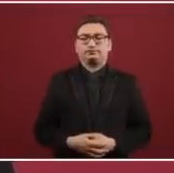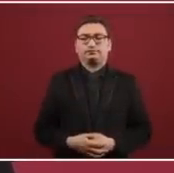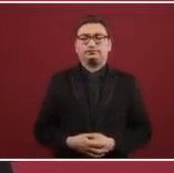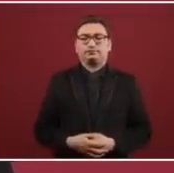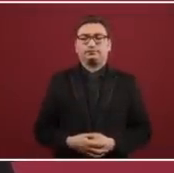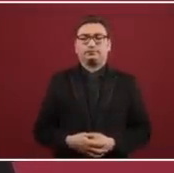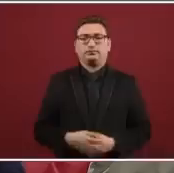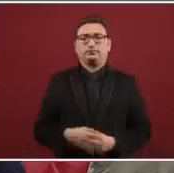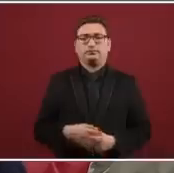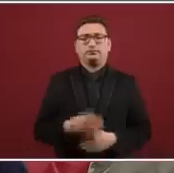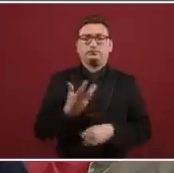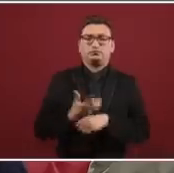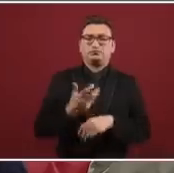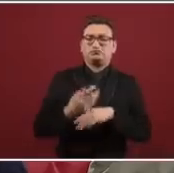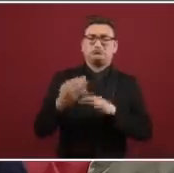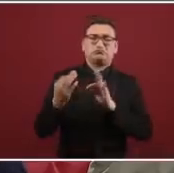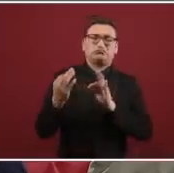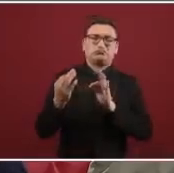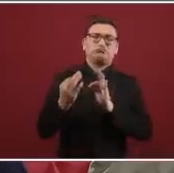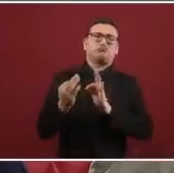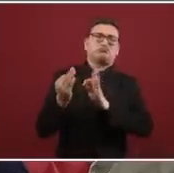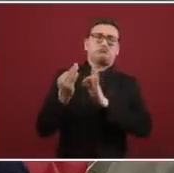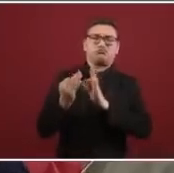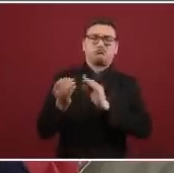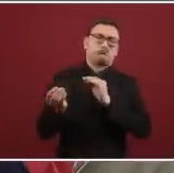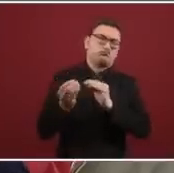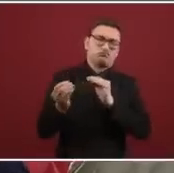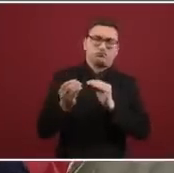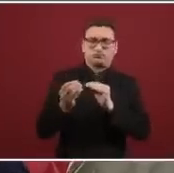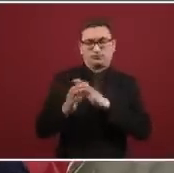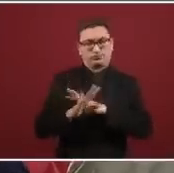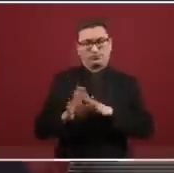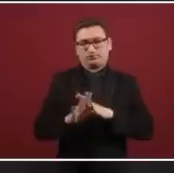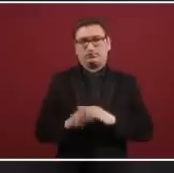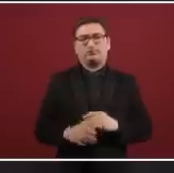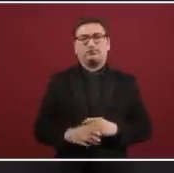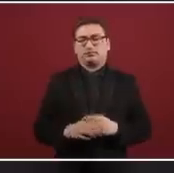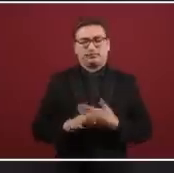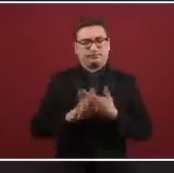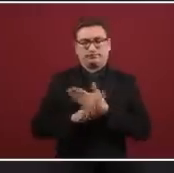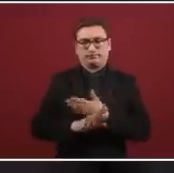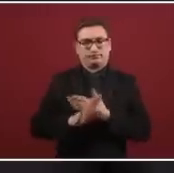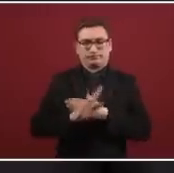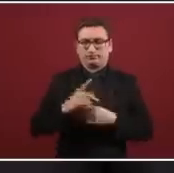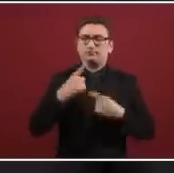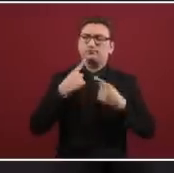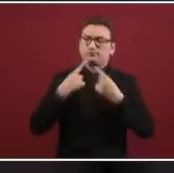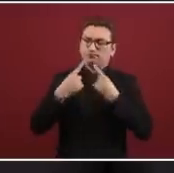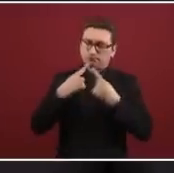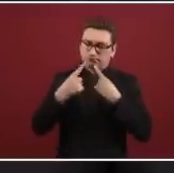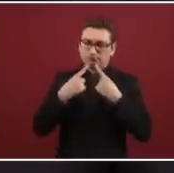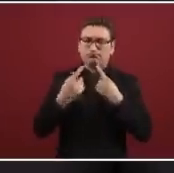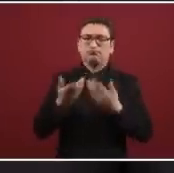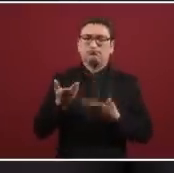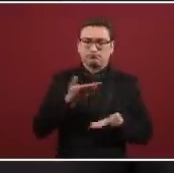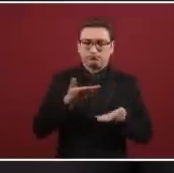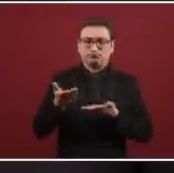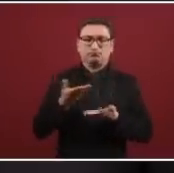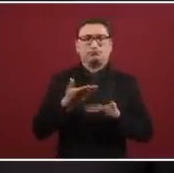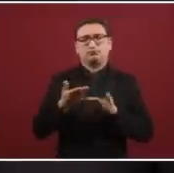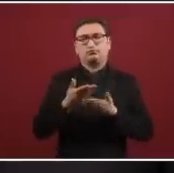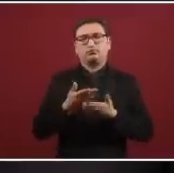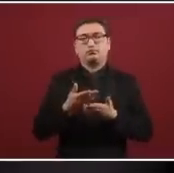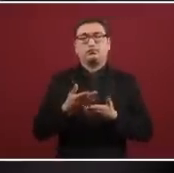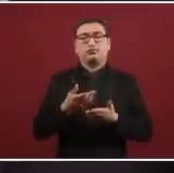evitar la confrontación, vamos siempre a buscar el diálogo, no queremos guerra de